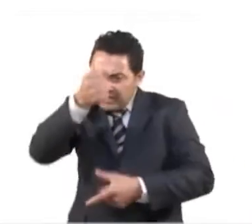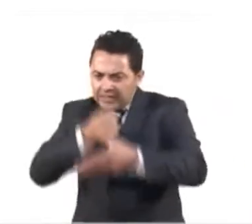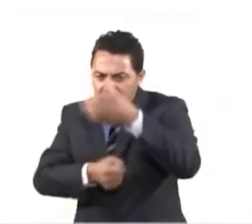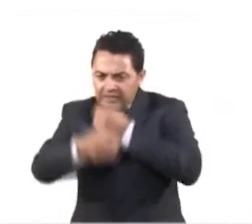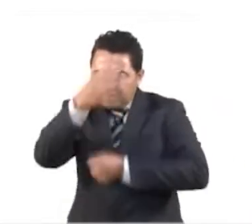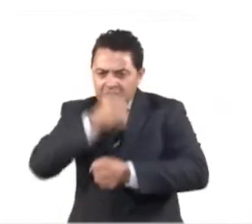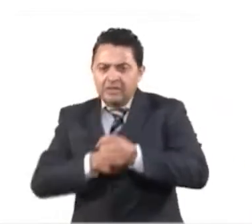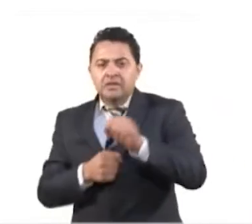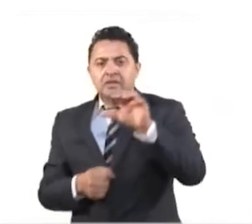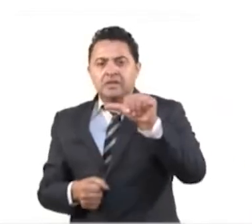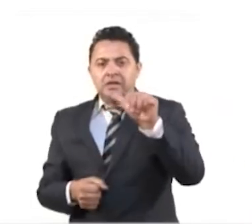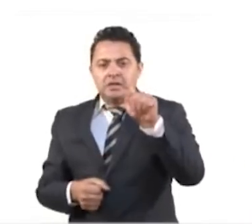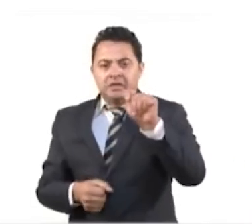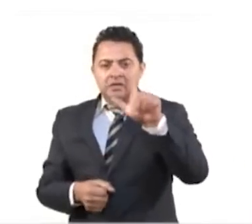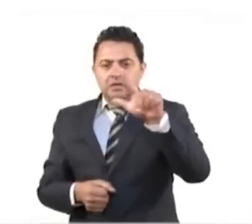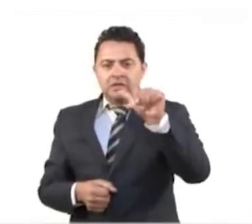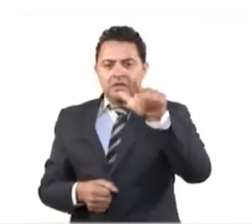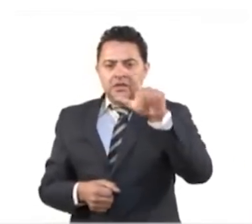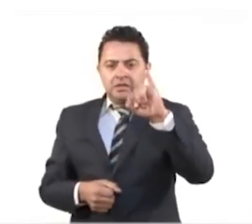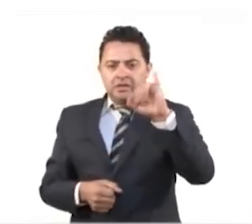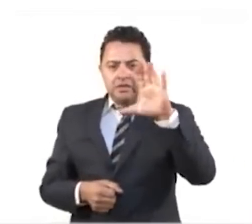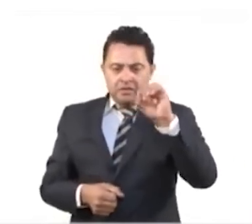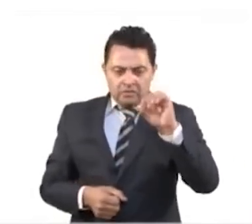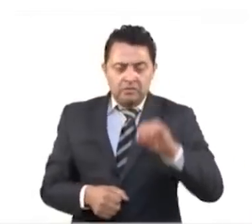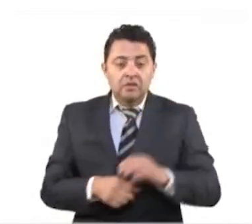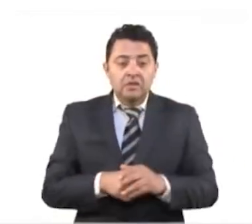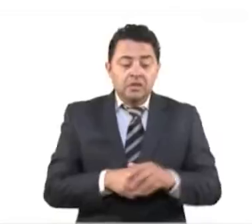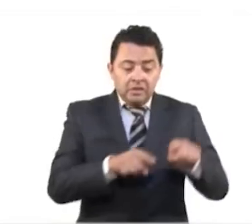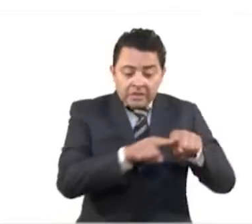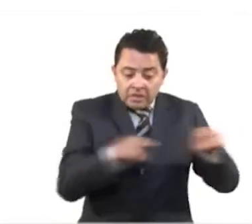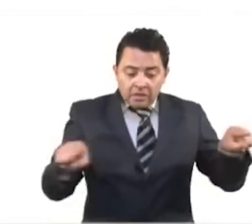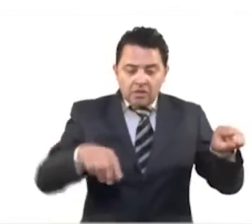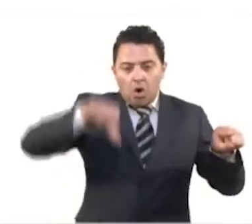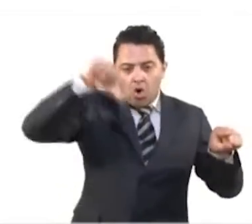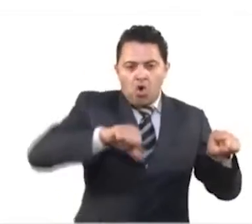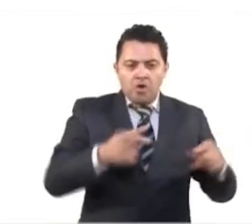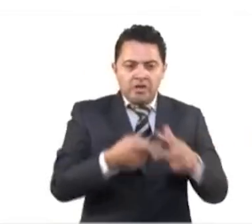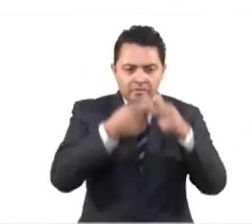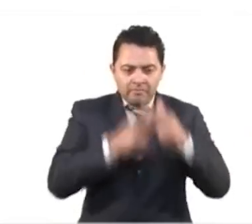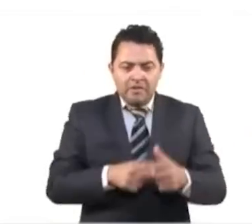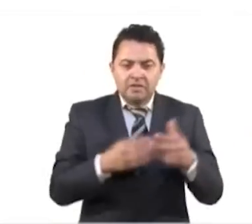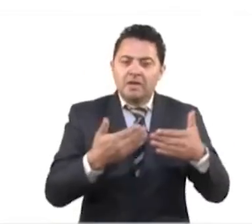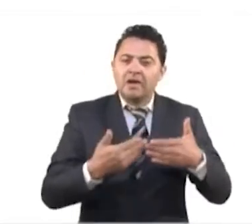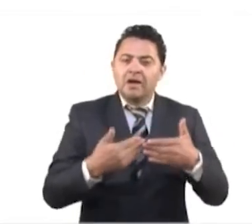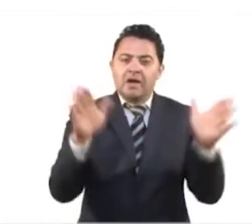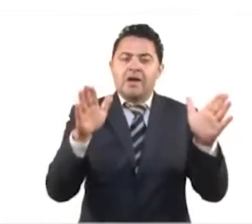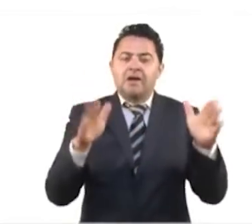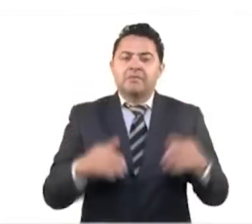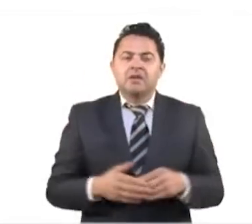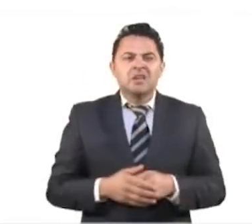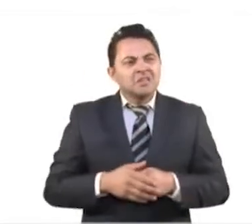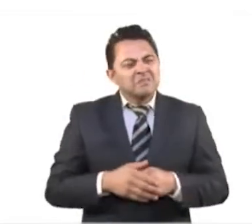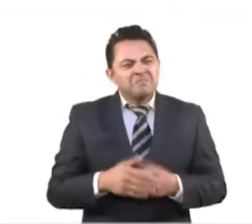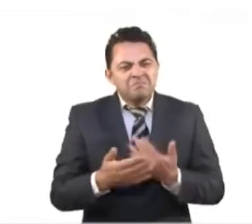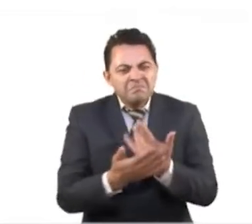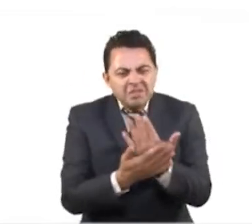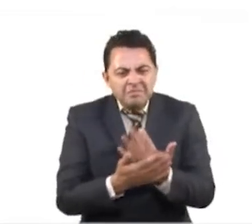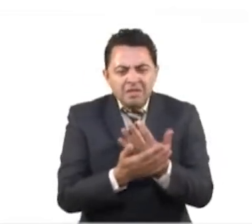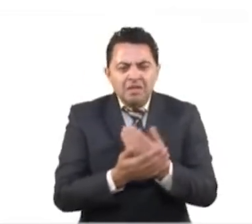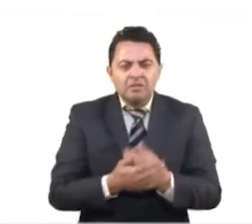Tlalilco. En este tramo que hoy reinicia operaciones, estimamos que habrá una afluencia de por lo